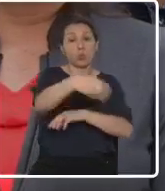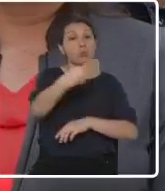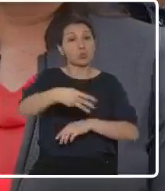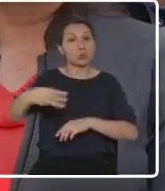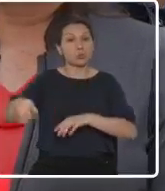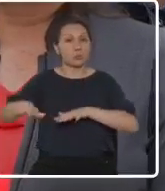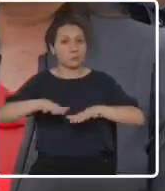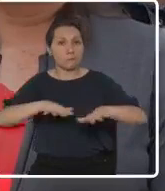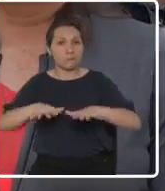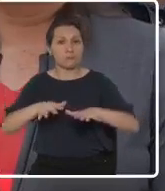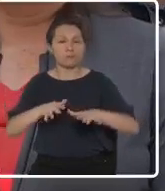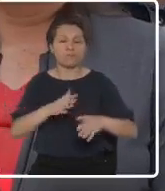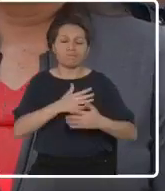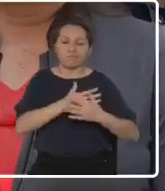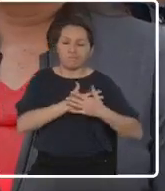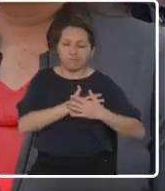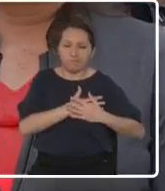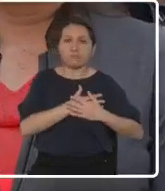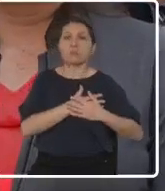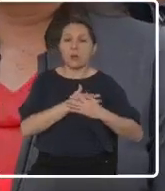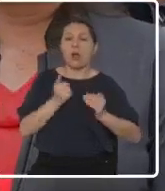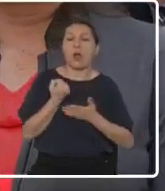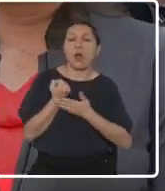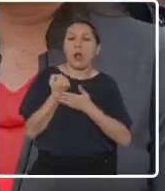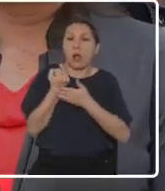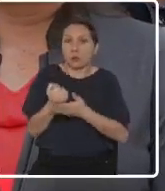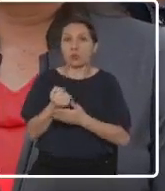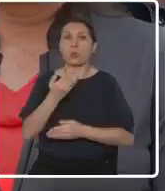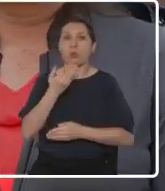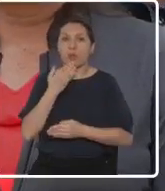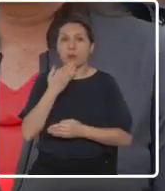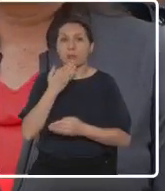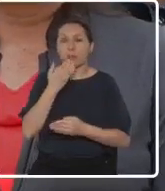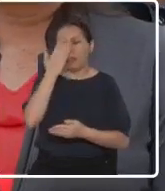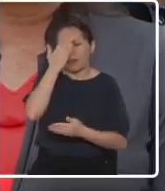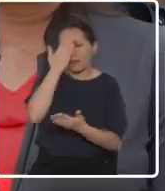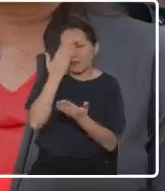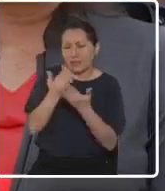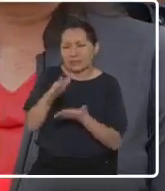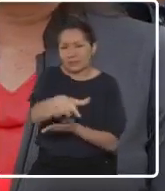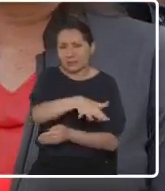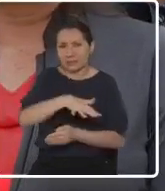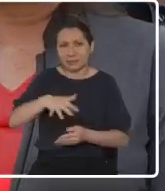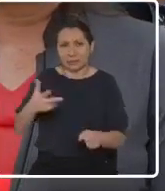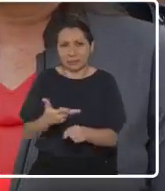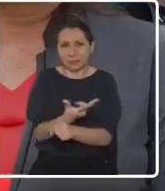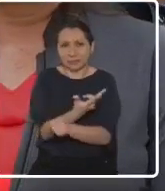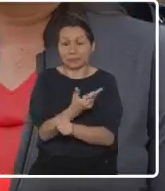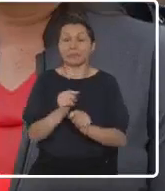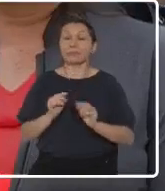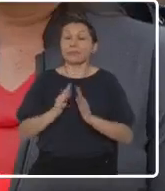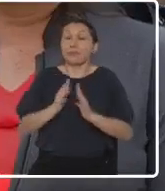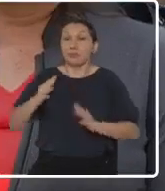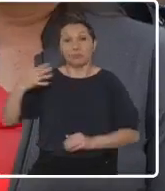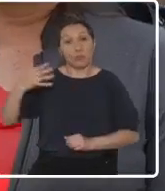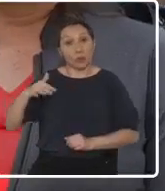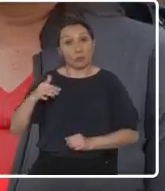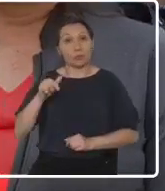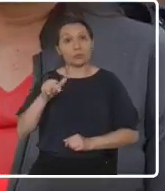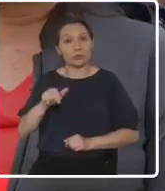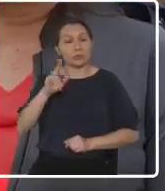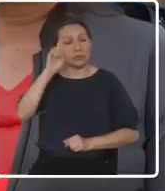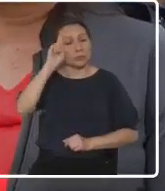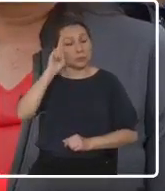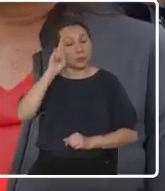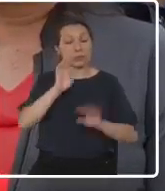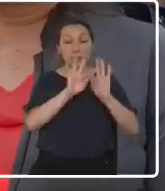se están poniendo la mano en el corazón y están ayudando también a enfrentar esta catástrofe. Es muy importante en esta emergencia recordar